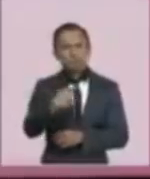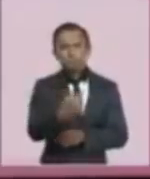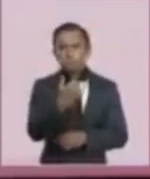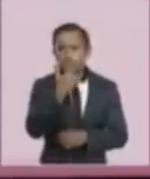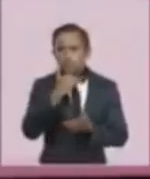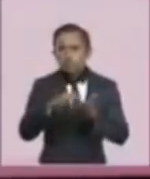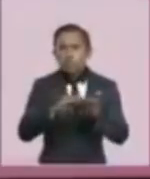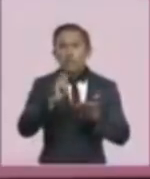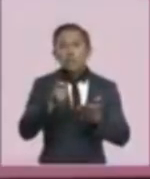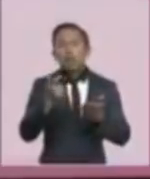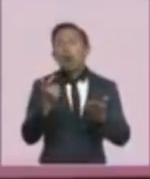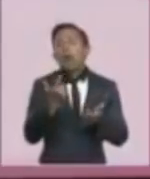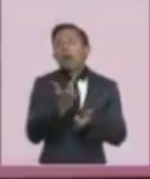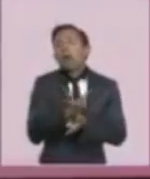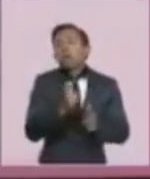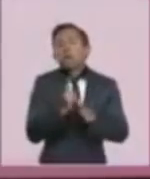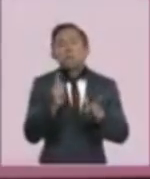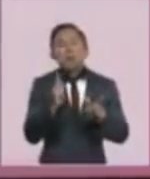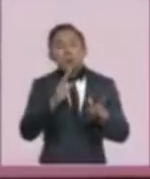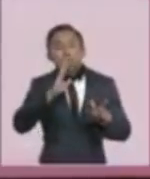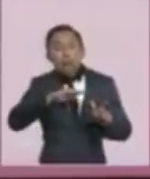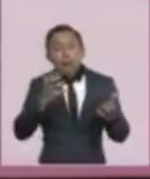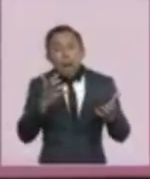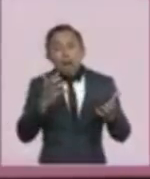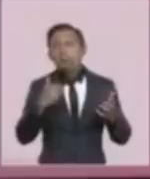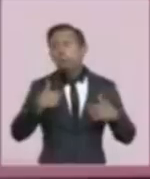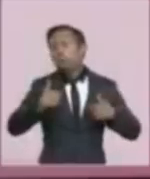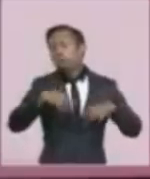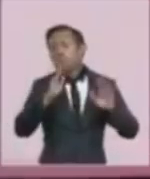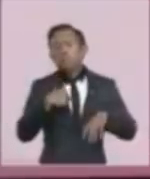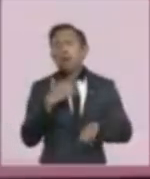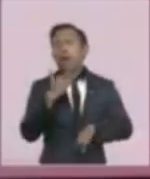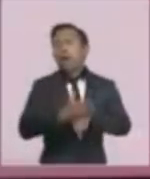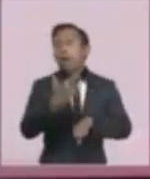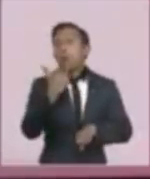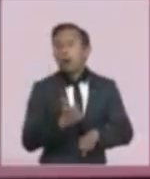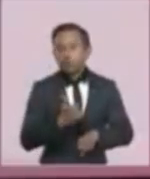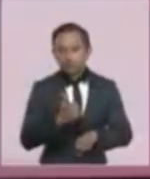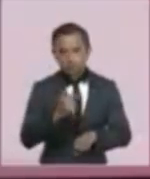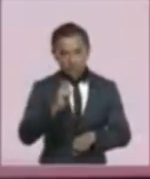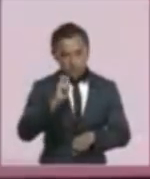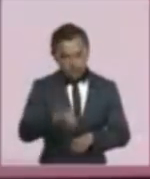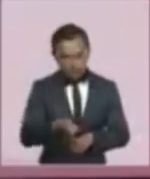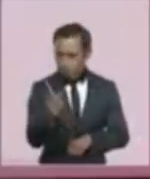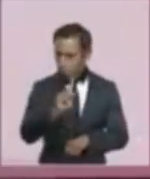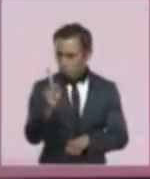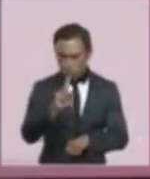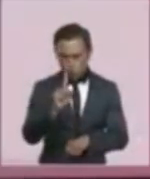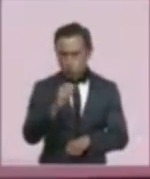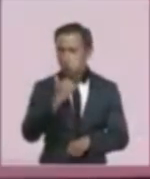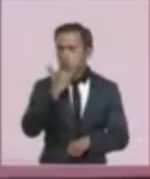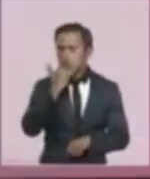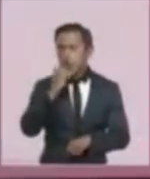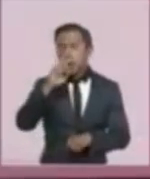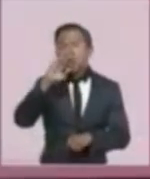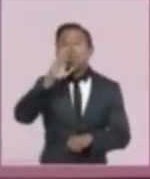impunidad, porque se ha manejado, desde luego, de manera malintencionada,